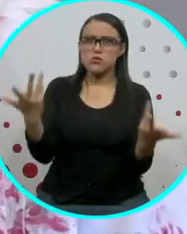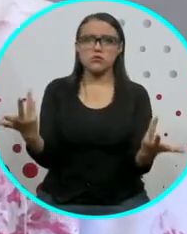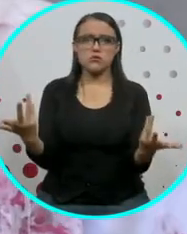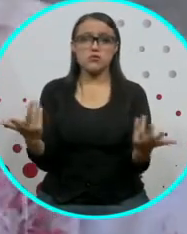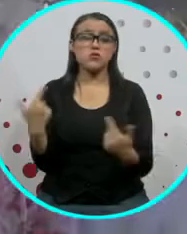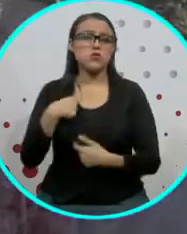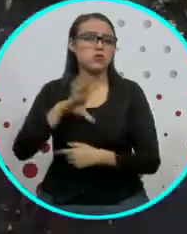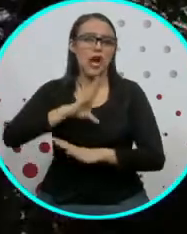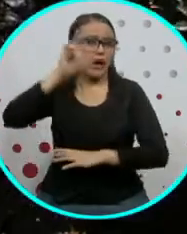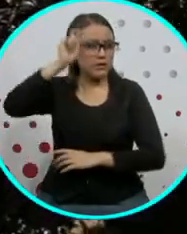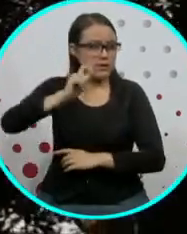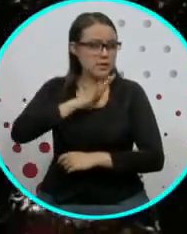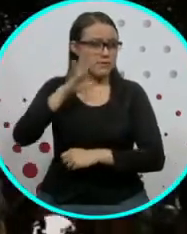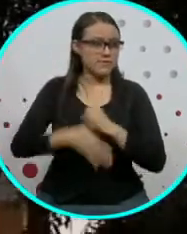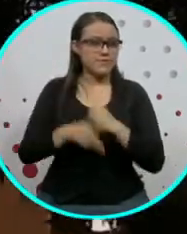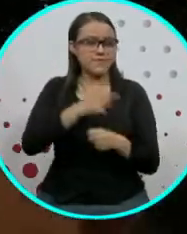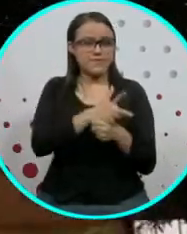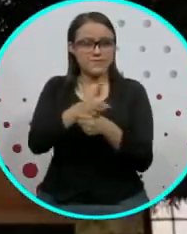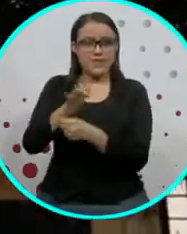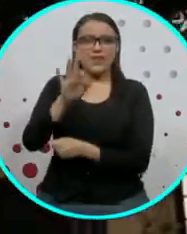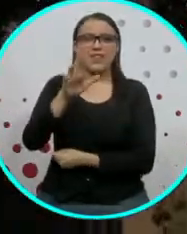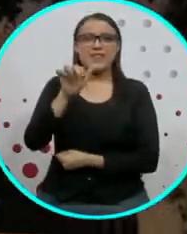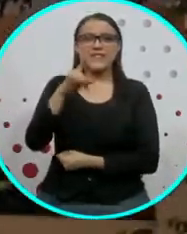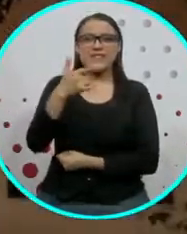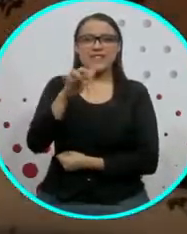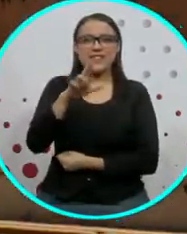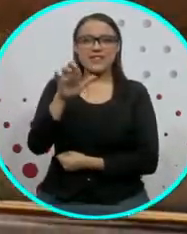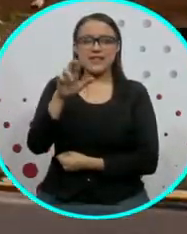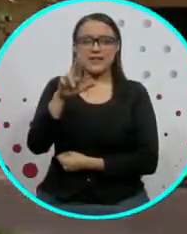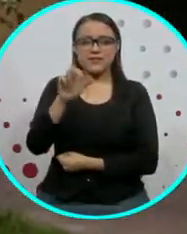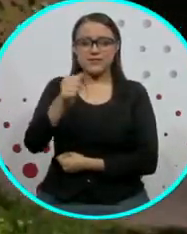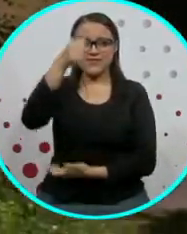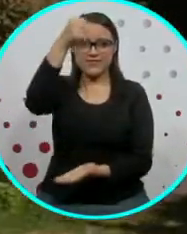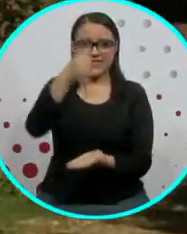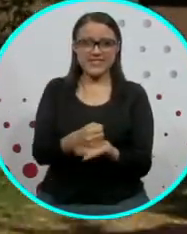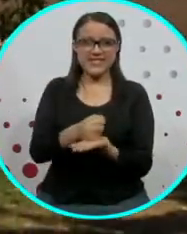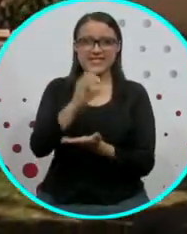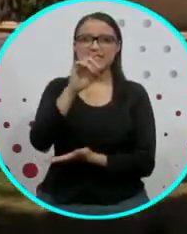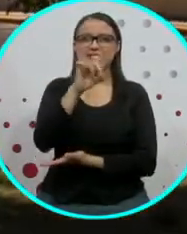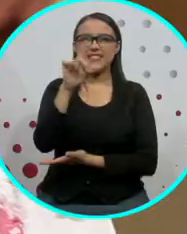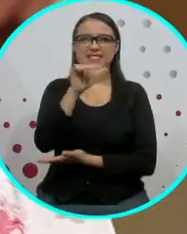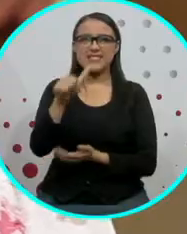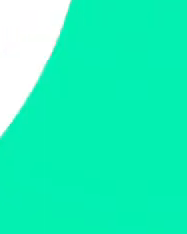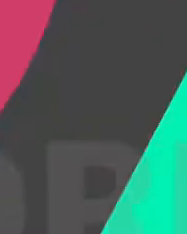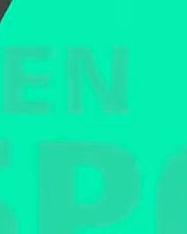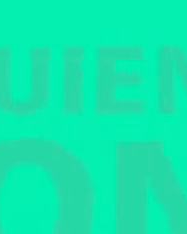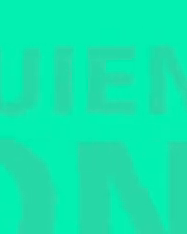me jubilé. Con imágenes de Fernando Guerrero, a quien corresponda Constanza Blanco.